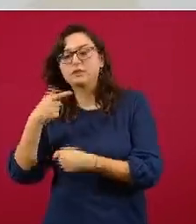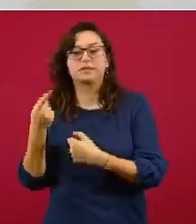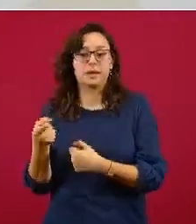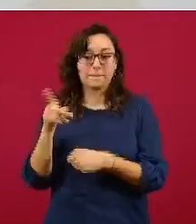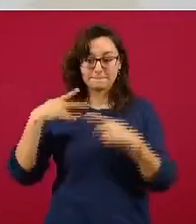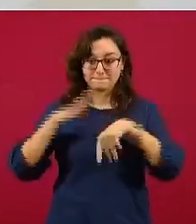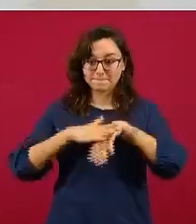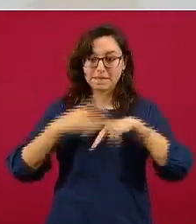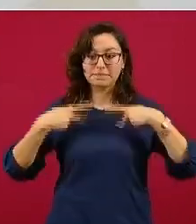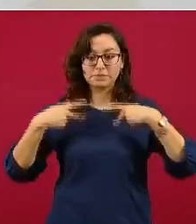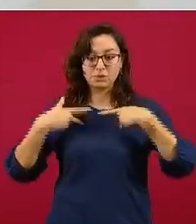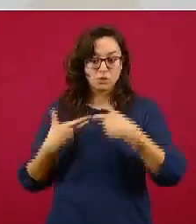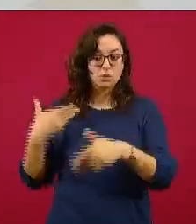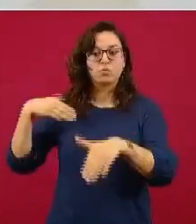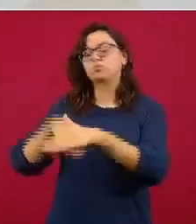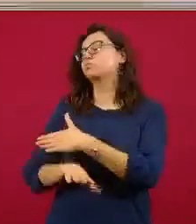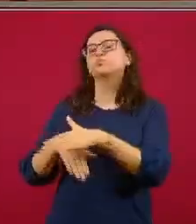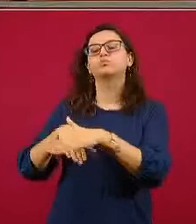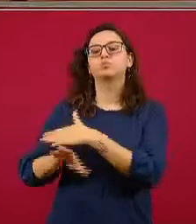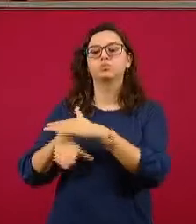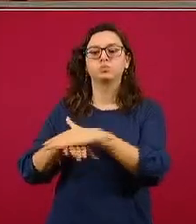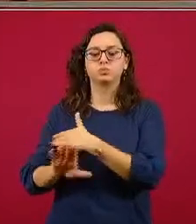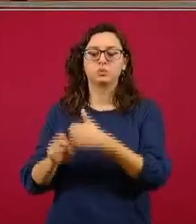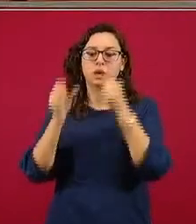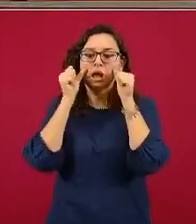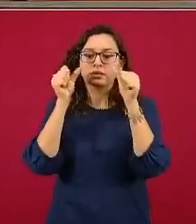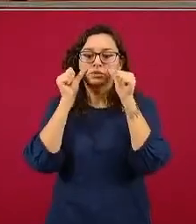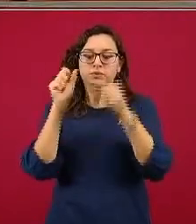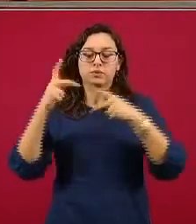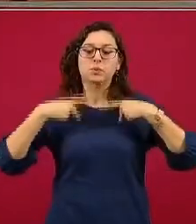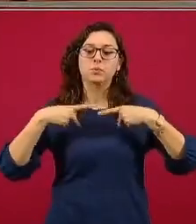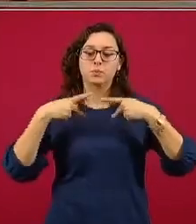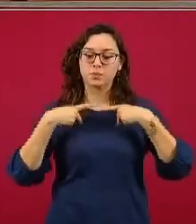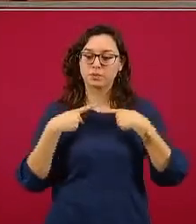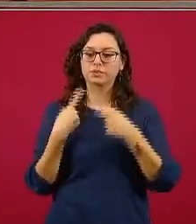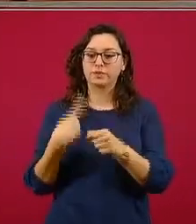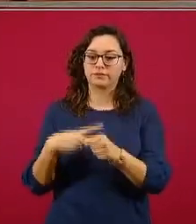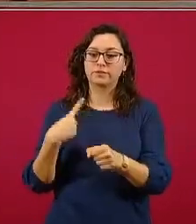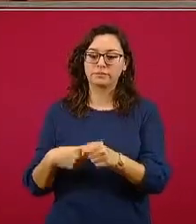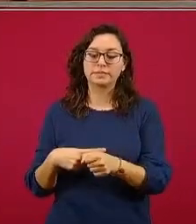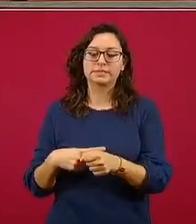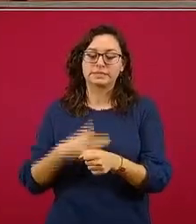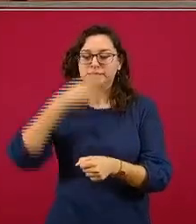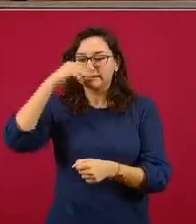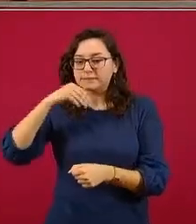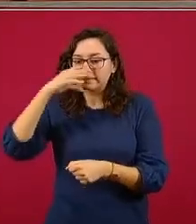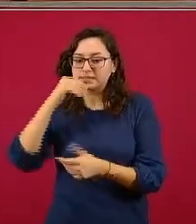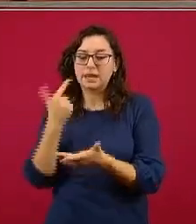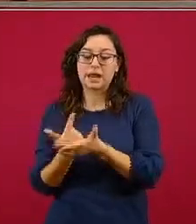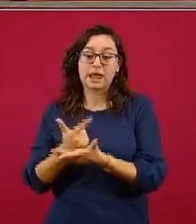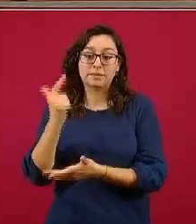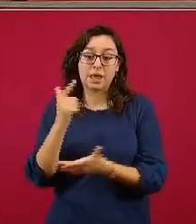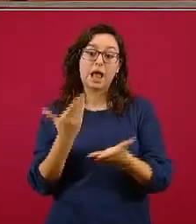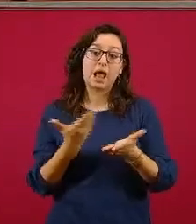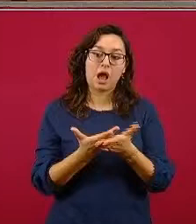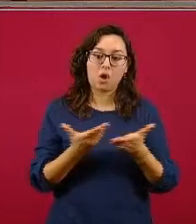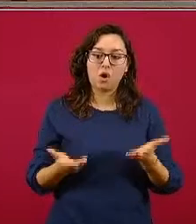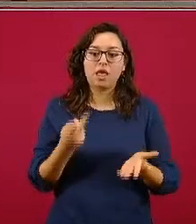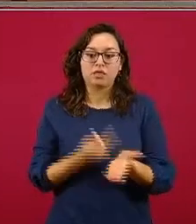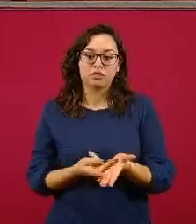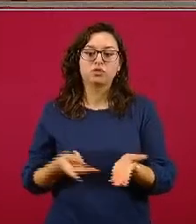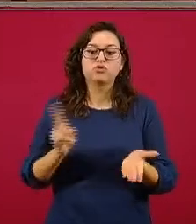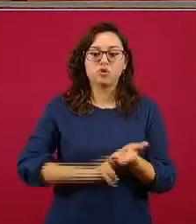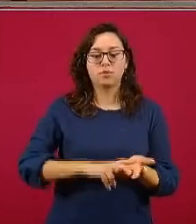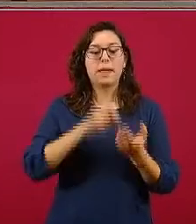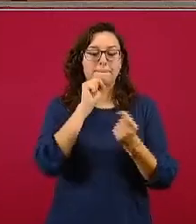la mayor cantidad de hospitalizaciones para la atención de personas con infección respiratoria aguda grave, pero en esta ocasión no es la